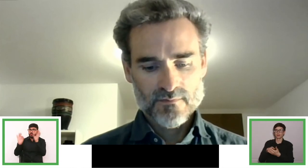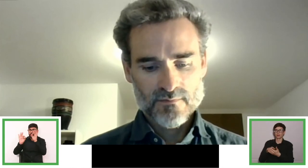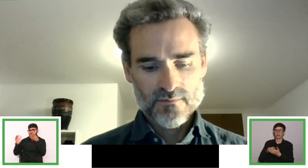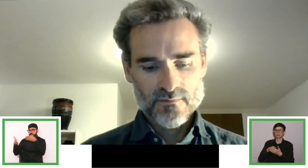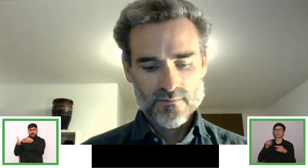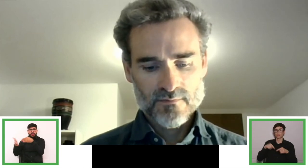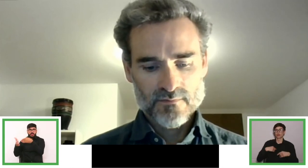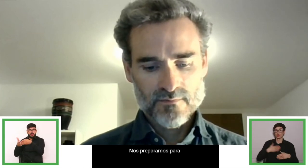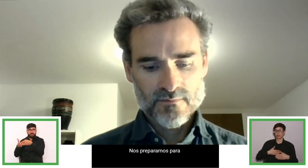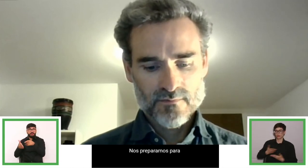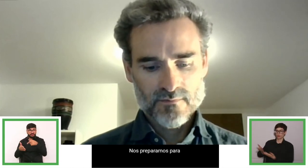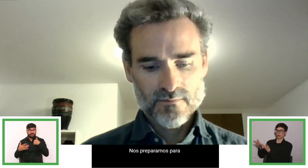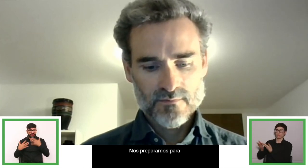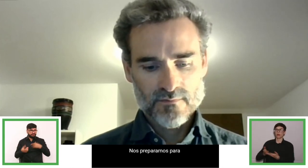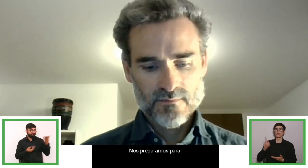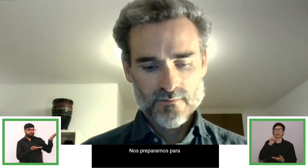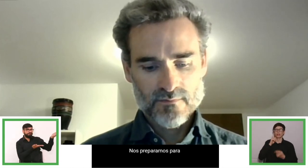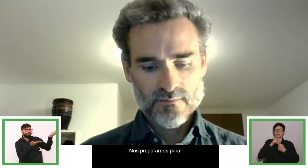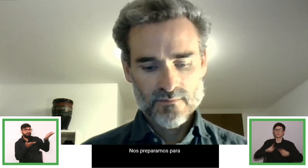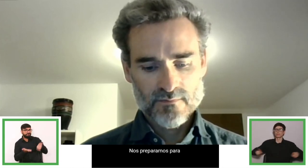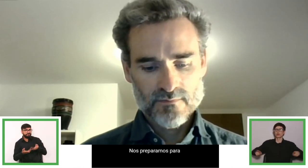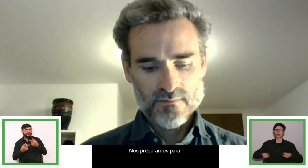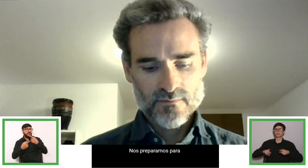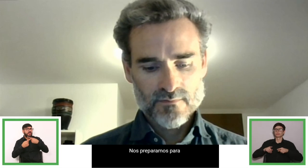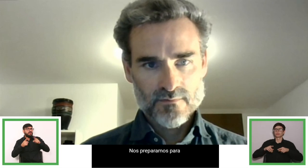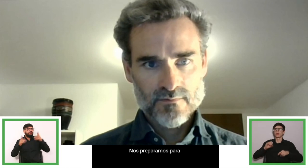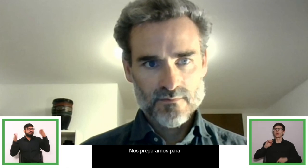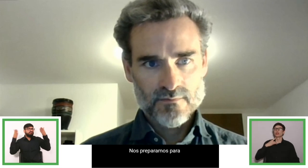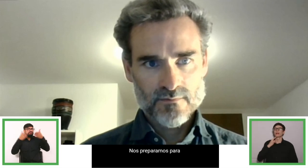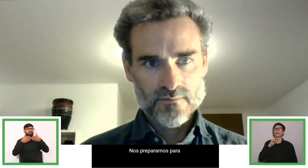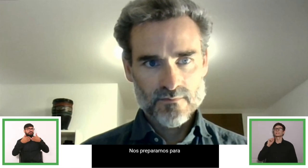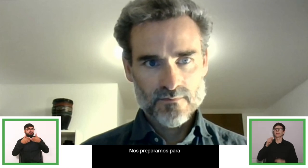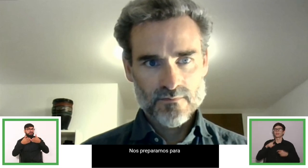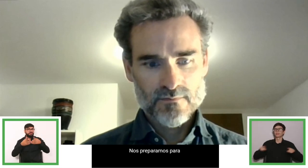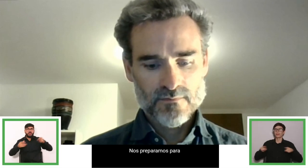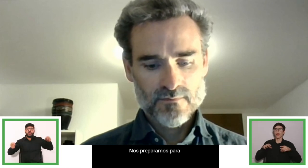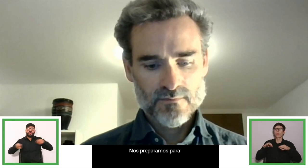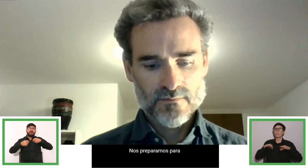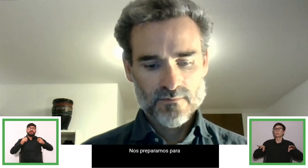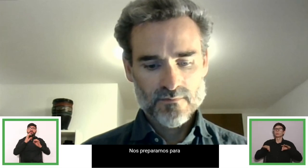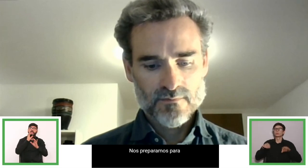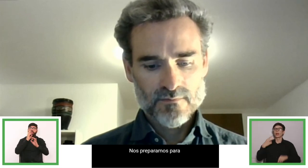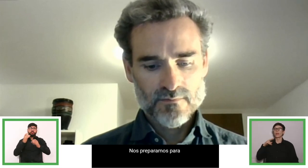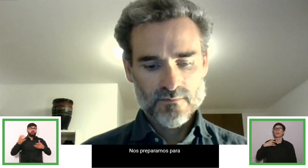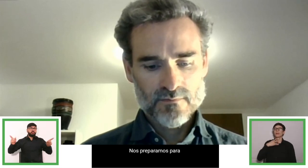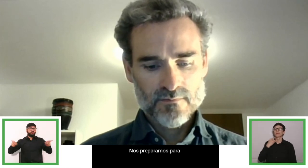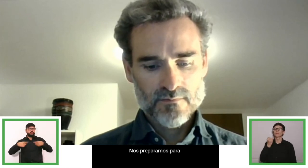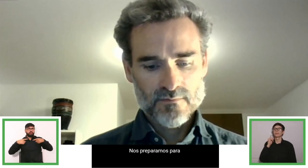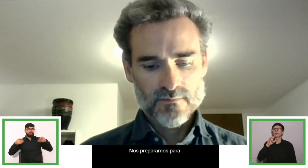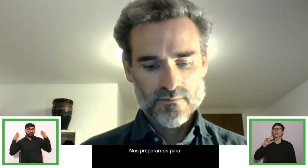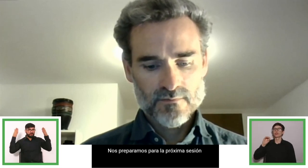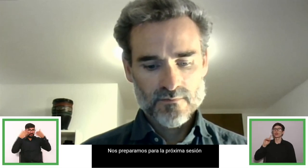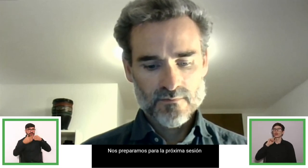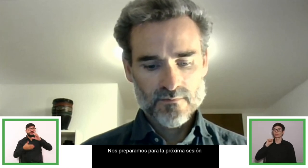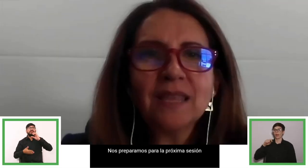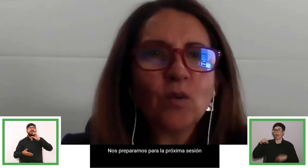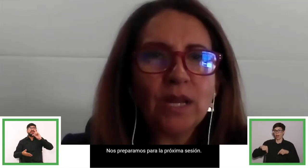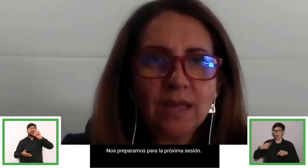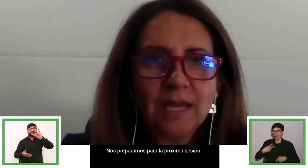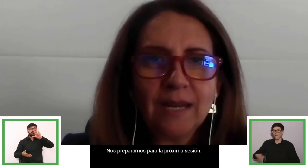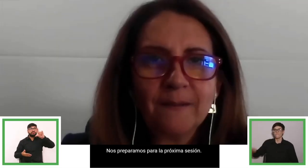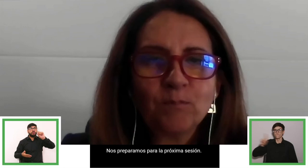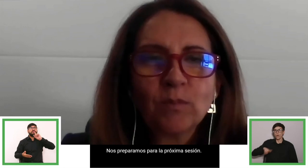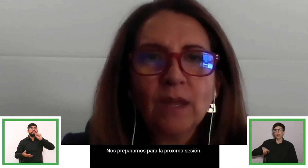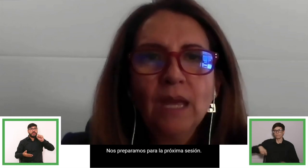la Orquesta Música Ensamble de Quillota. Hoy, por primera vez, vuelven a tocar después de casi 7 meses